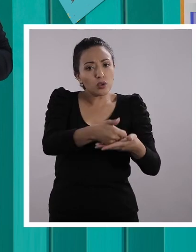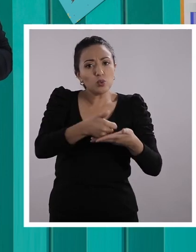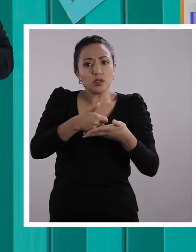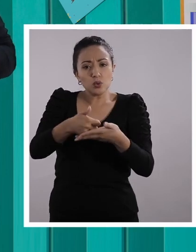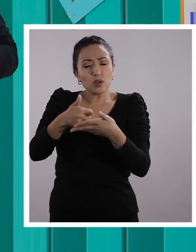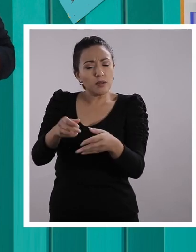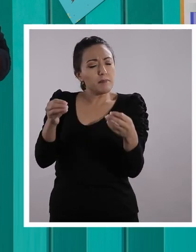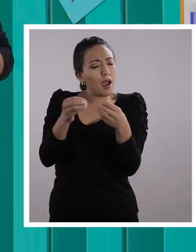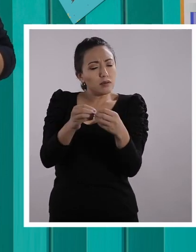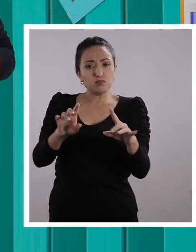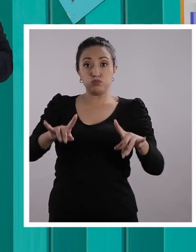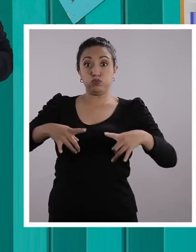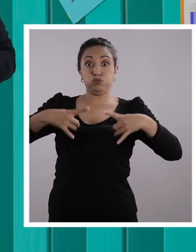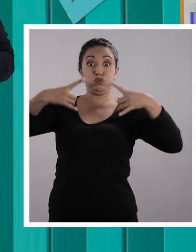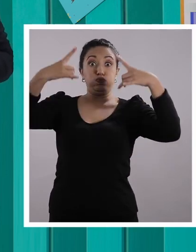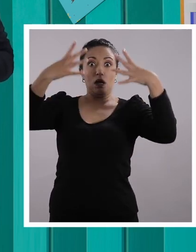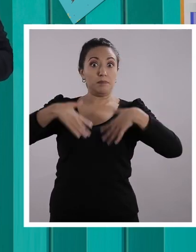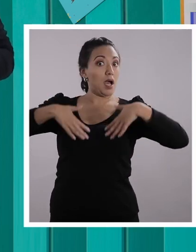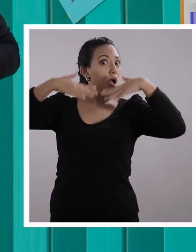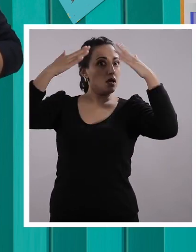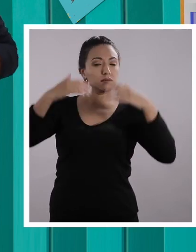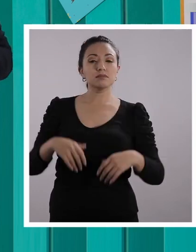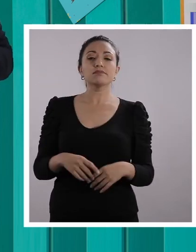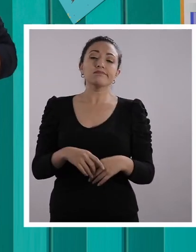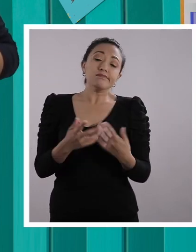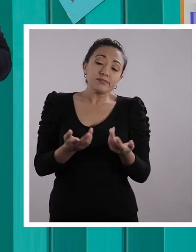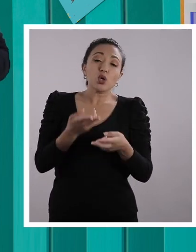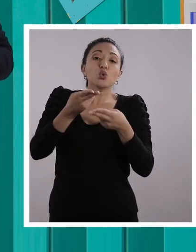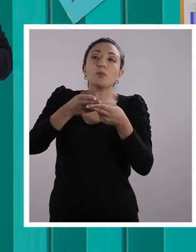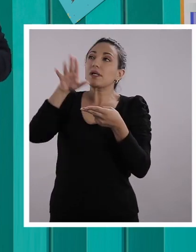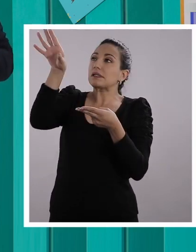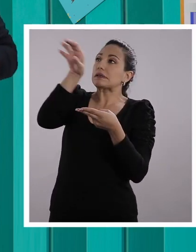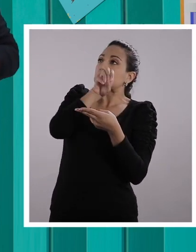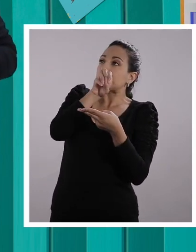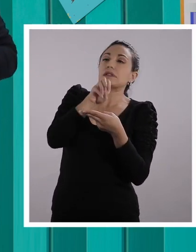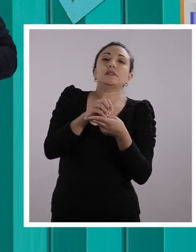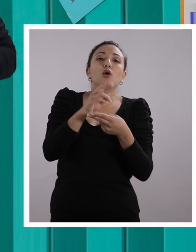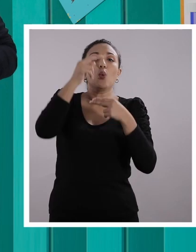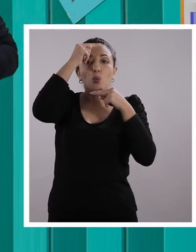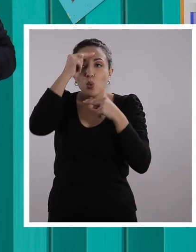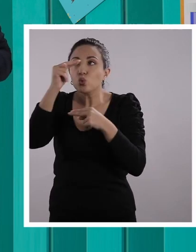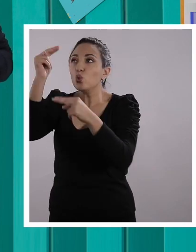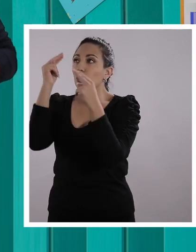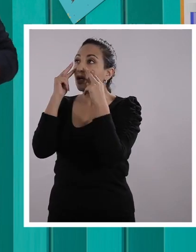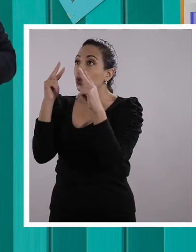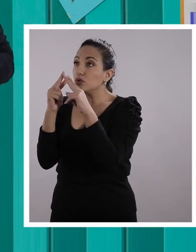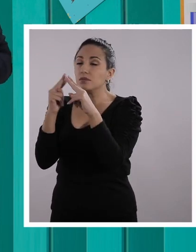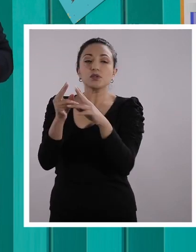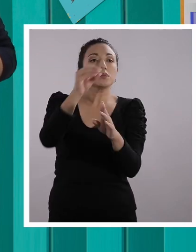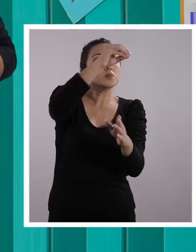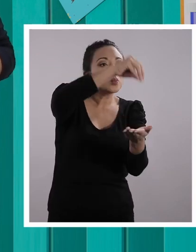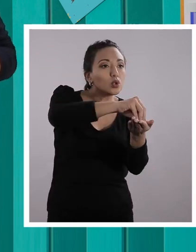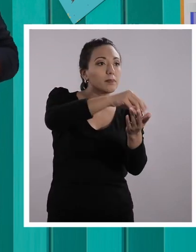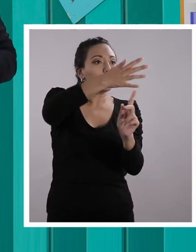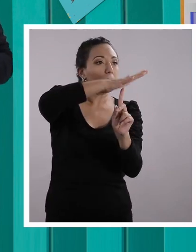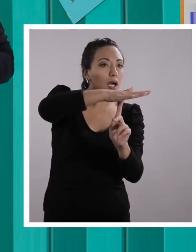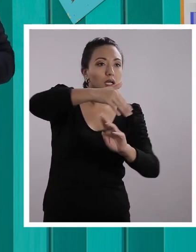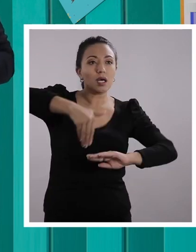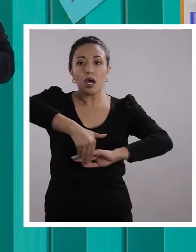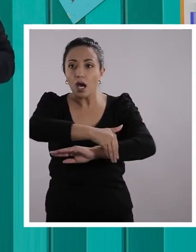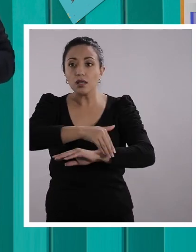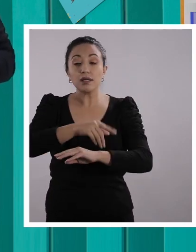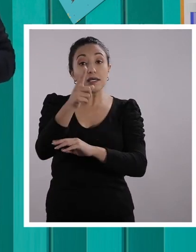cultural sigue enriqueciéndose y por eso en ocasiones tomamos su nombre para no andar calles parques